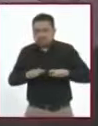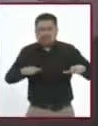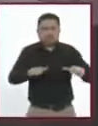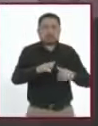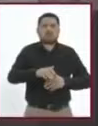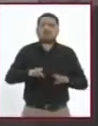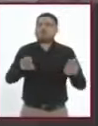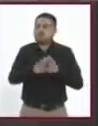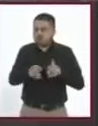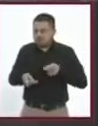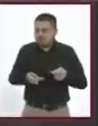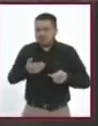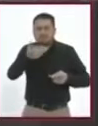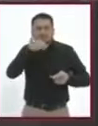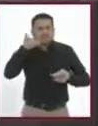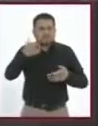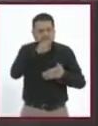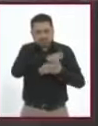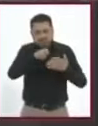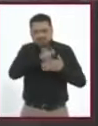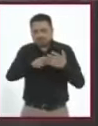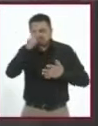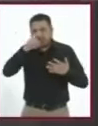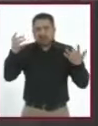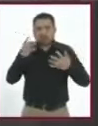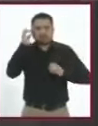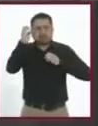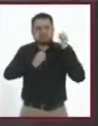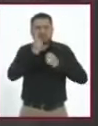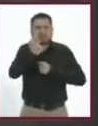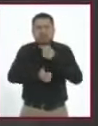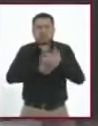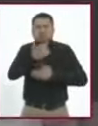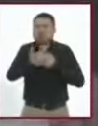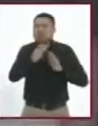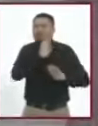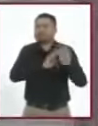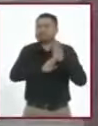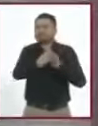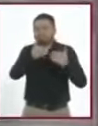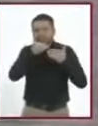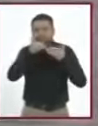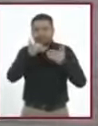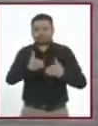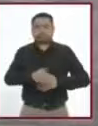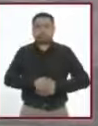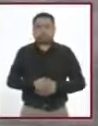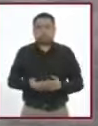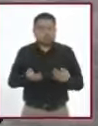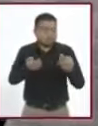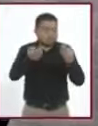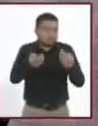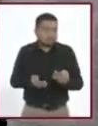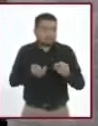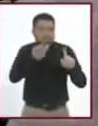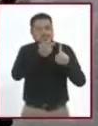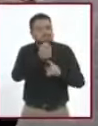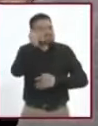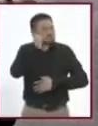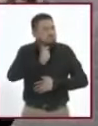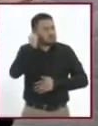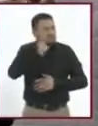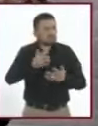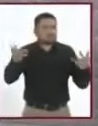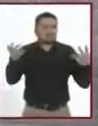¿Cómo preparas un buen guión para realizar una exposición oral exitosa? En realidad, eso siempre lo